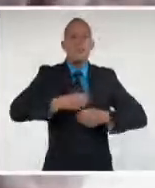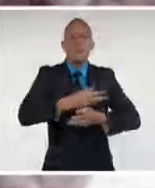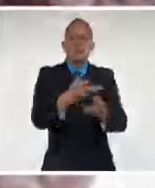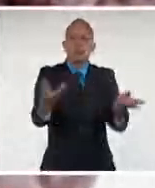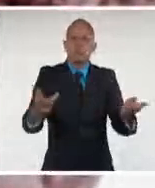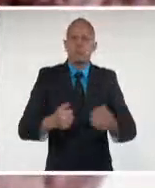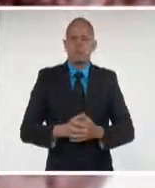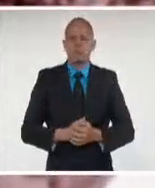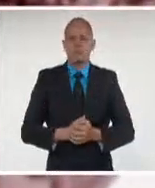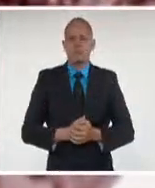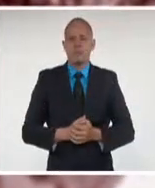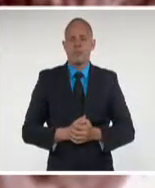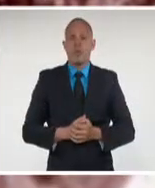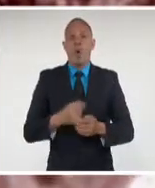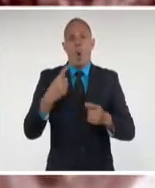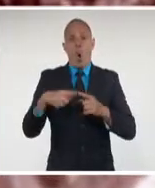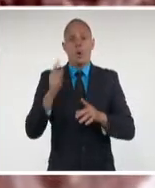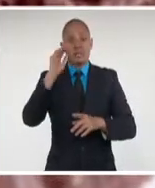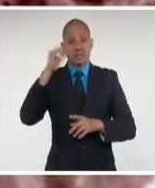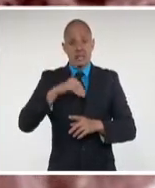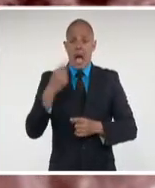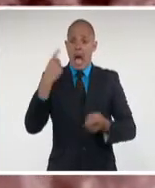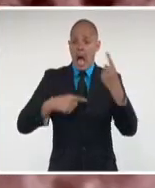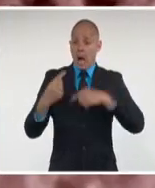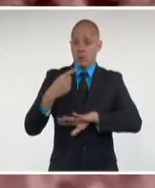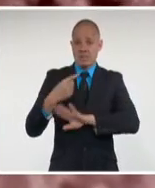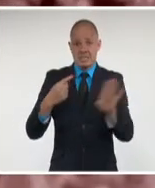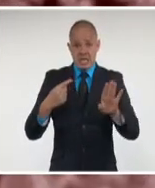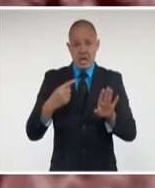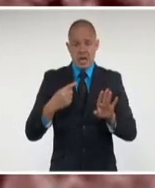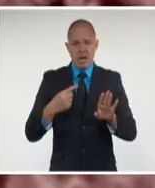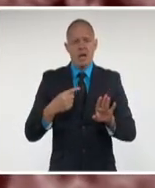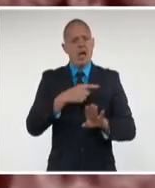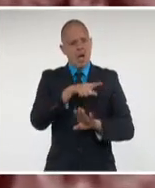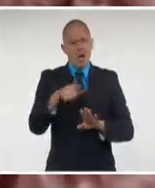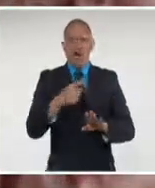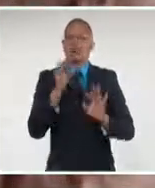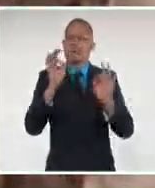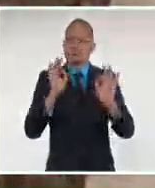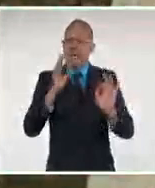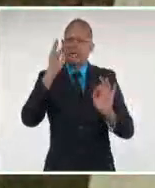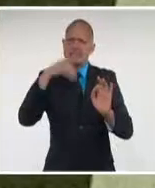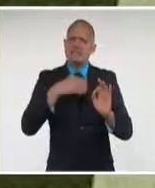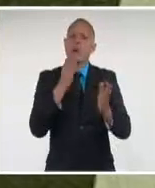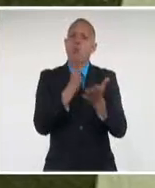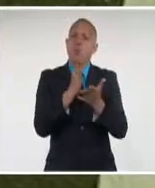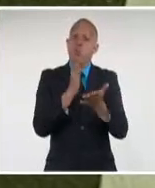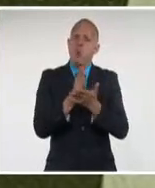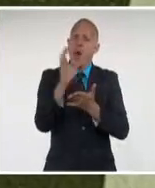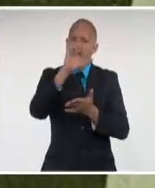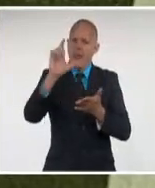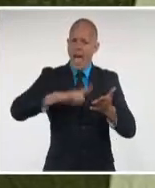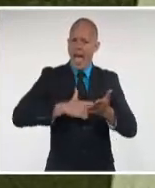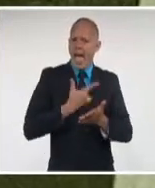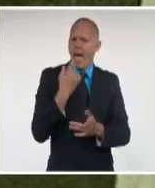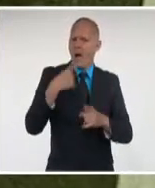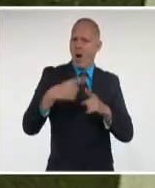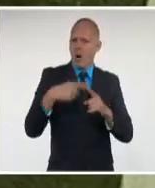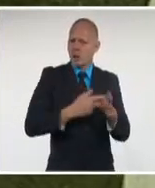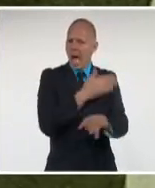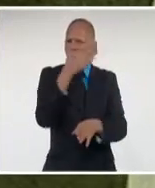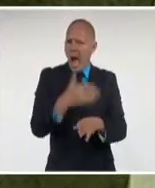patrimonio, ya muchos graduados de esa otra gran obra revolucionaria que son las escuelas de arte, estuvieron y